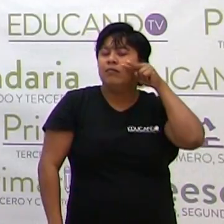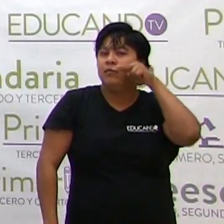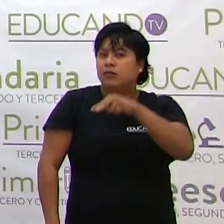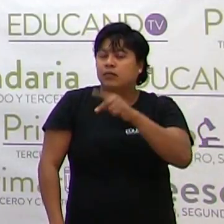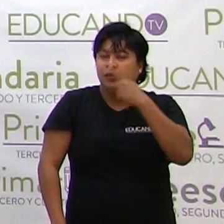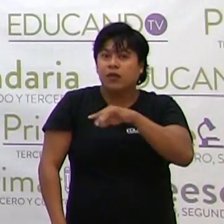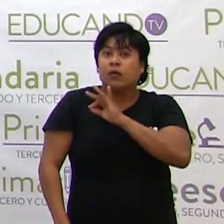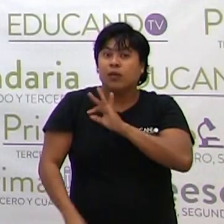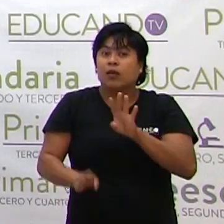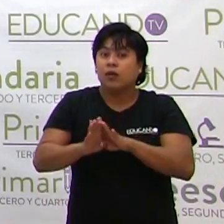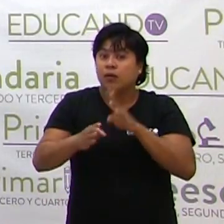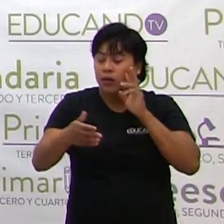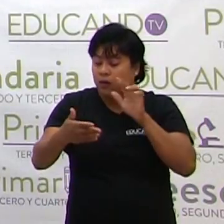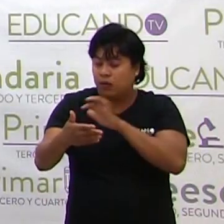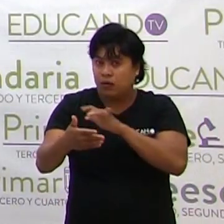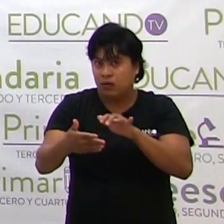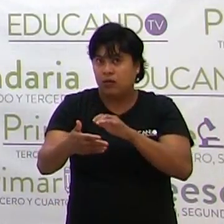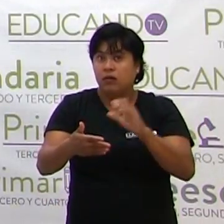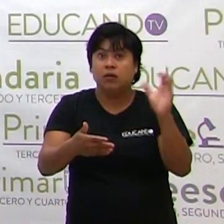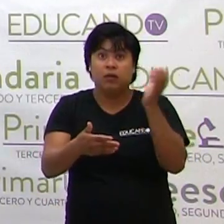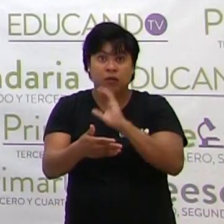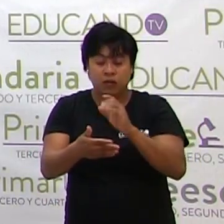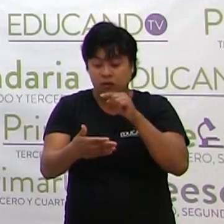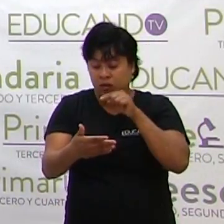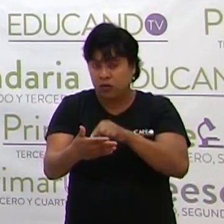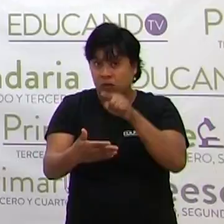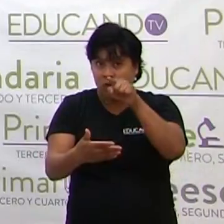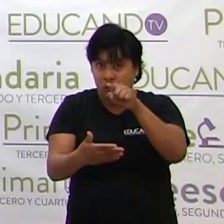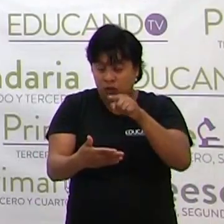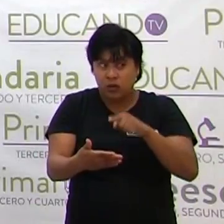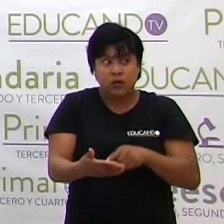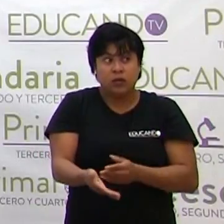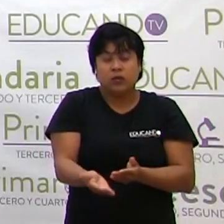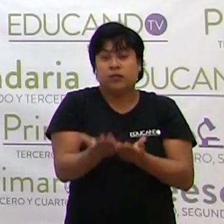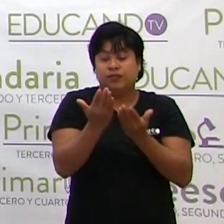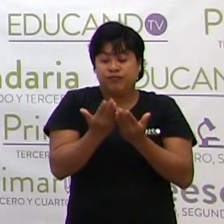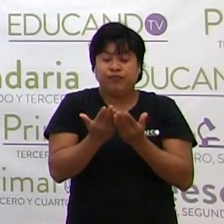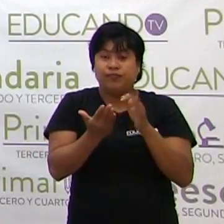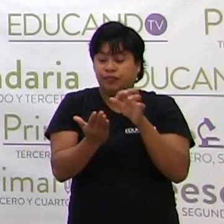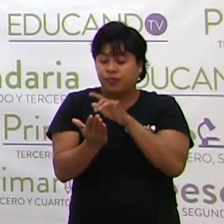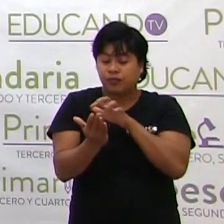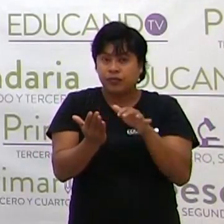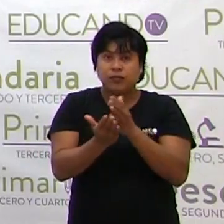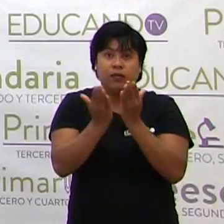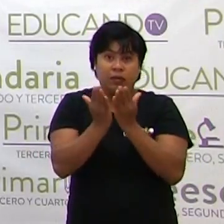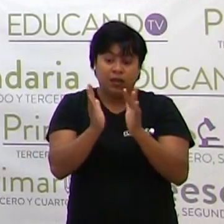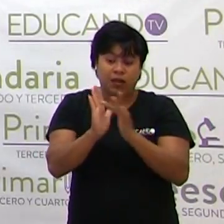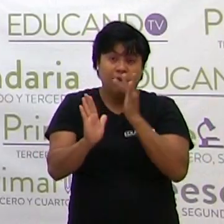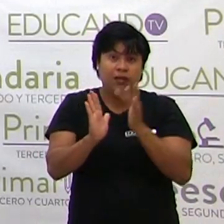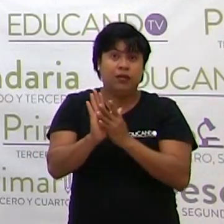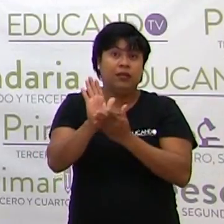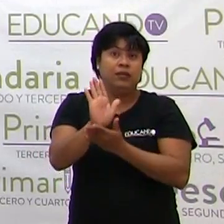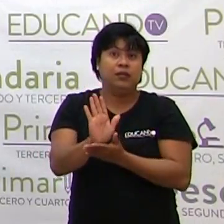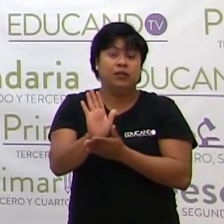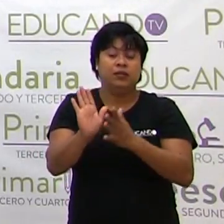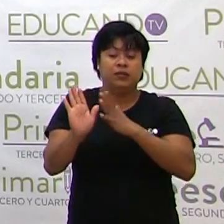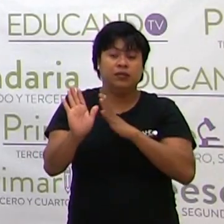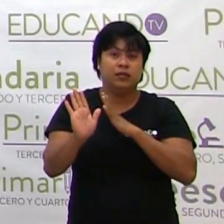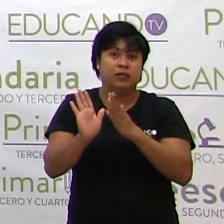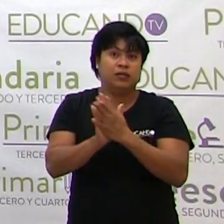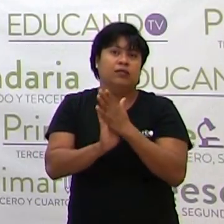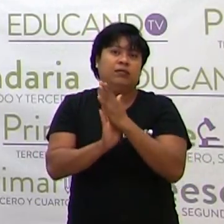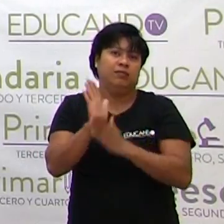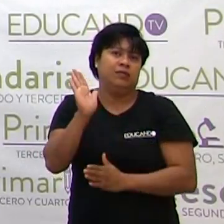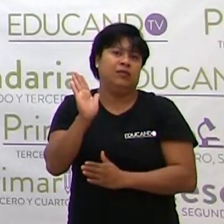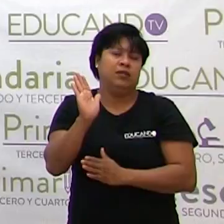para poder leer y al momento de hacer la lectura en un medio electrónico tenemos una pantalla de por